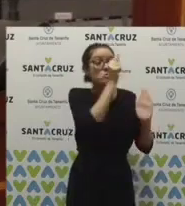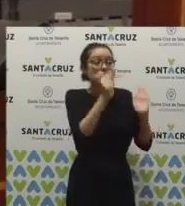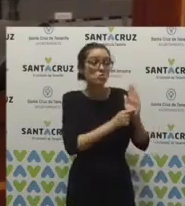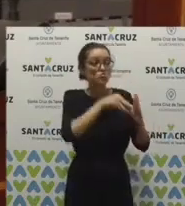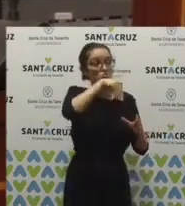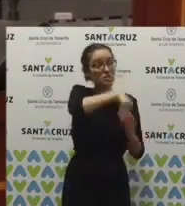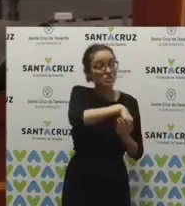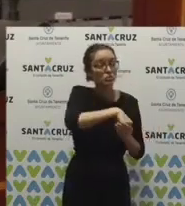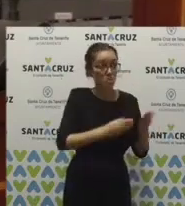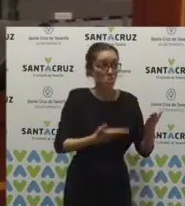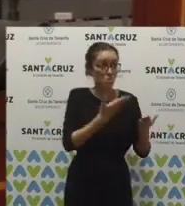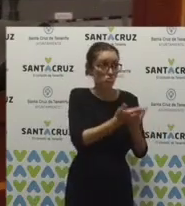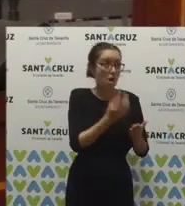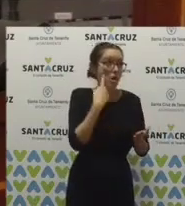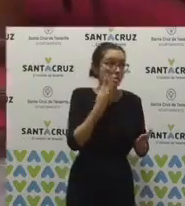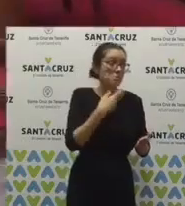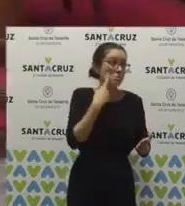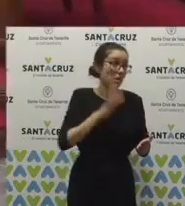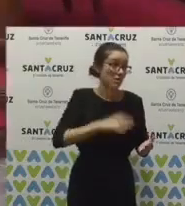esta emoción muchas